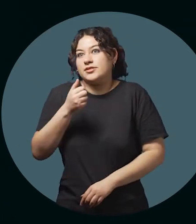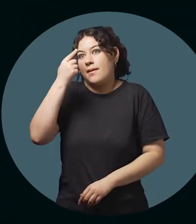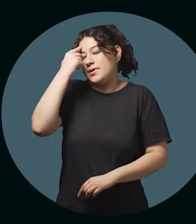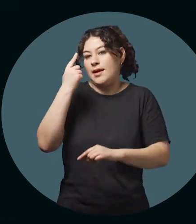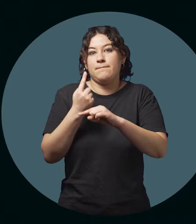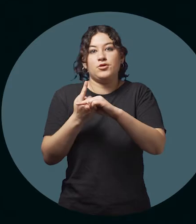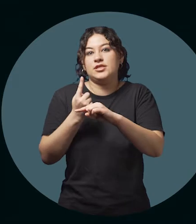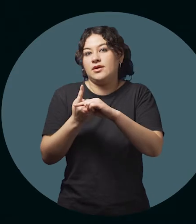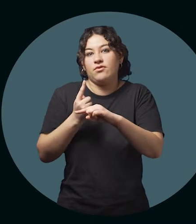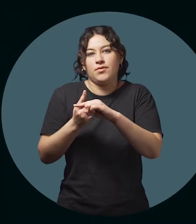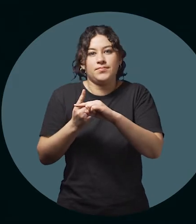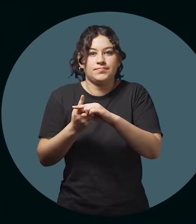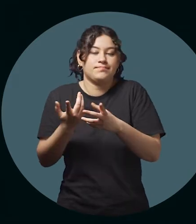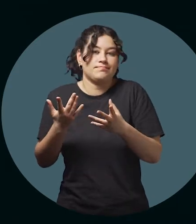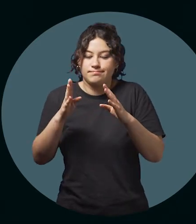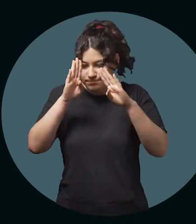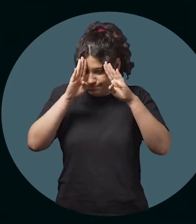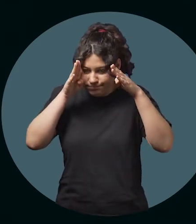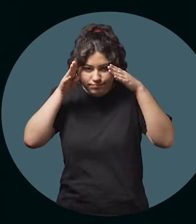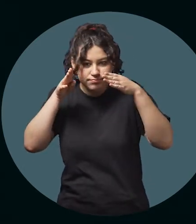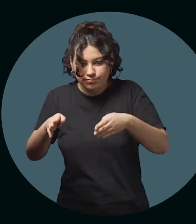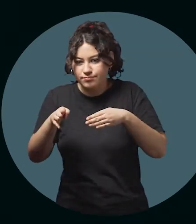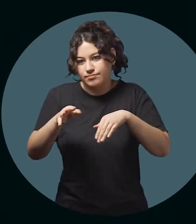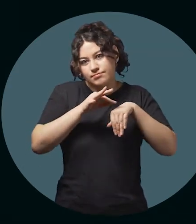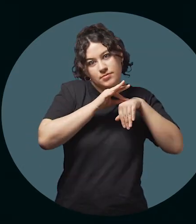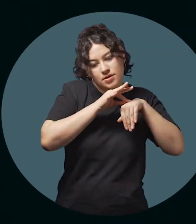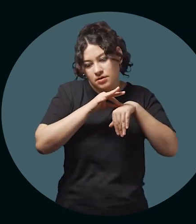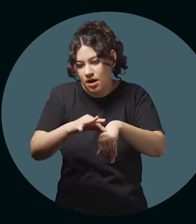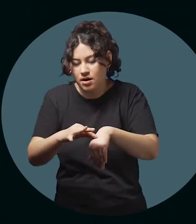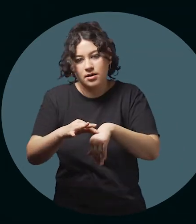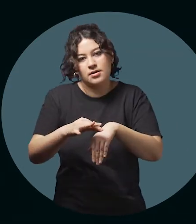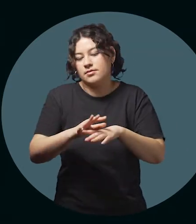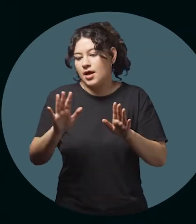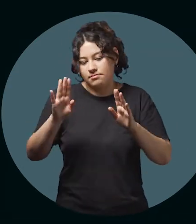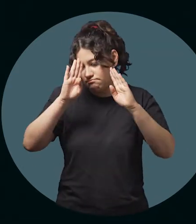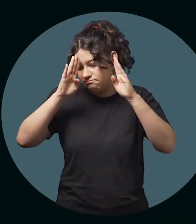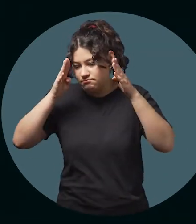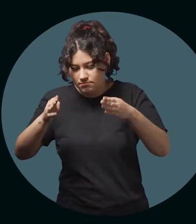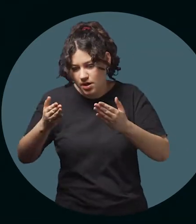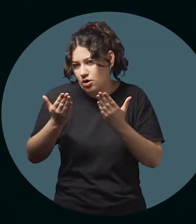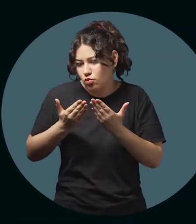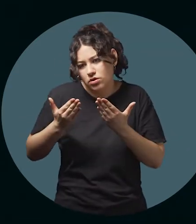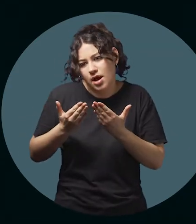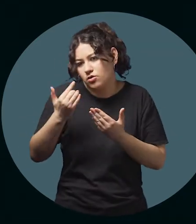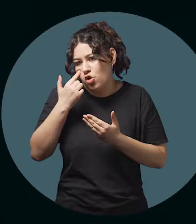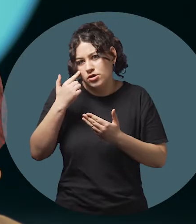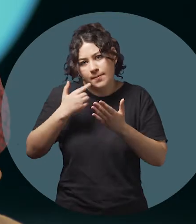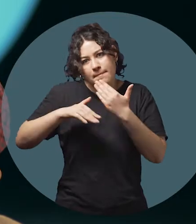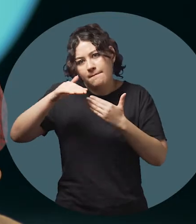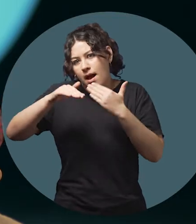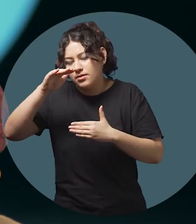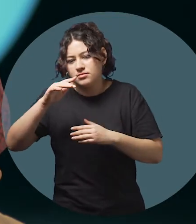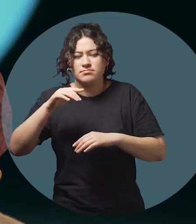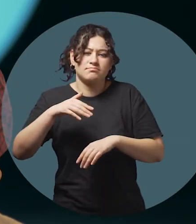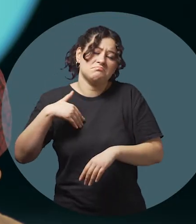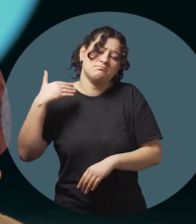todo esto, que es agarrarse como una especie de cuerda de liana, de decir, me dedico a estudiar, a saber más, Después